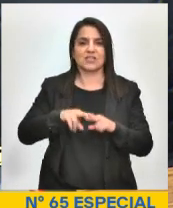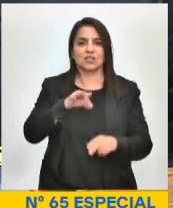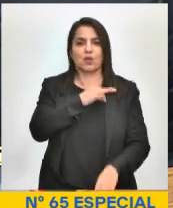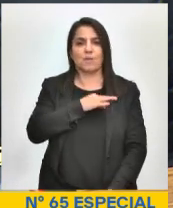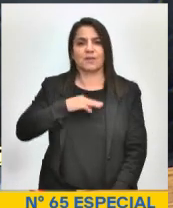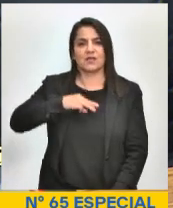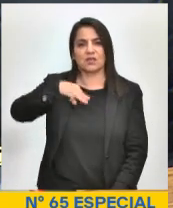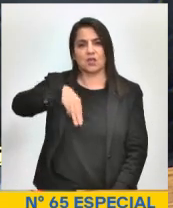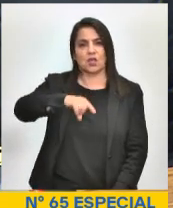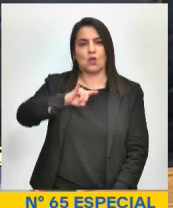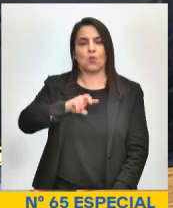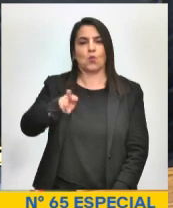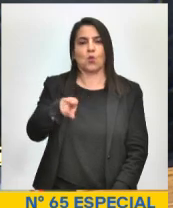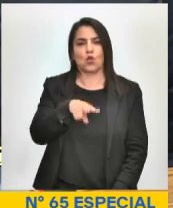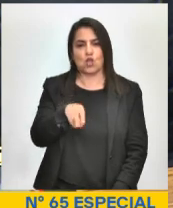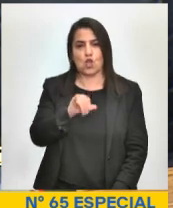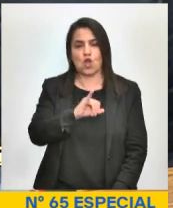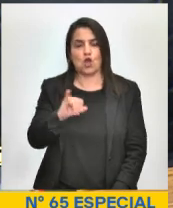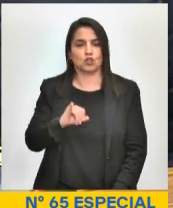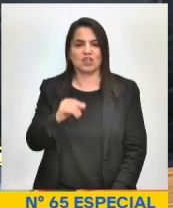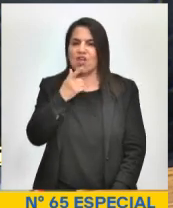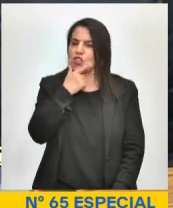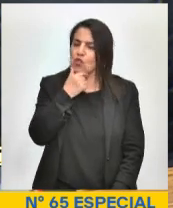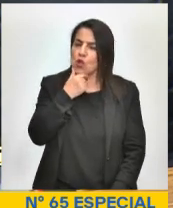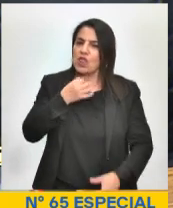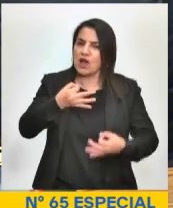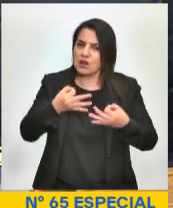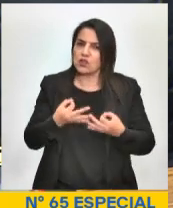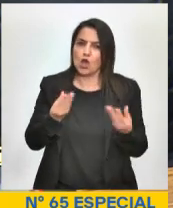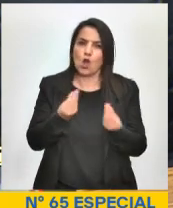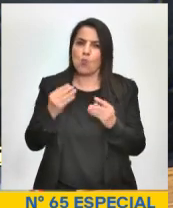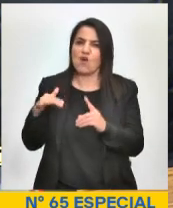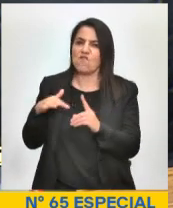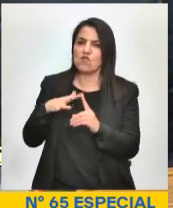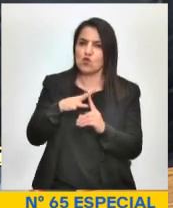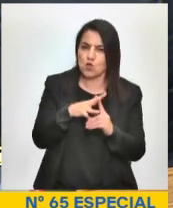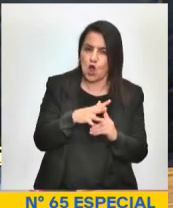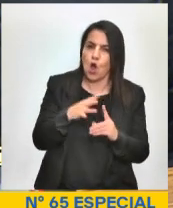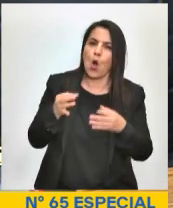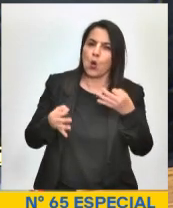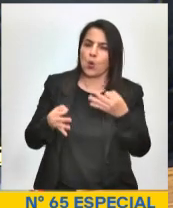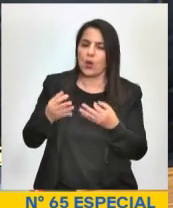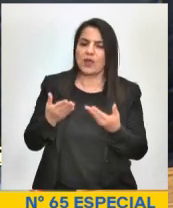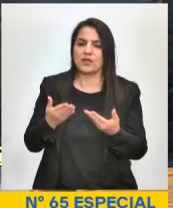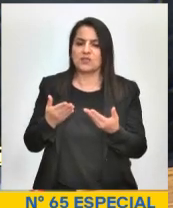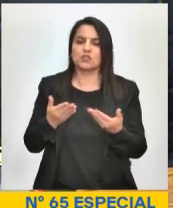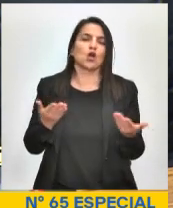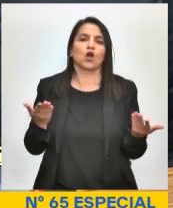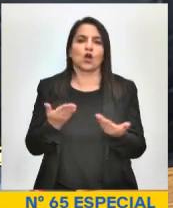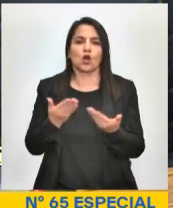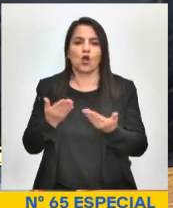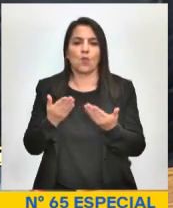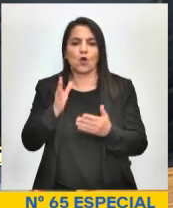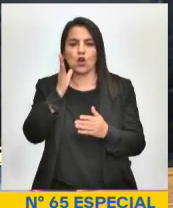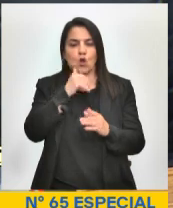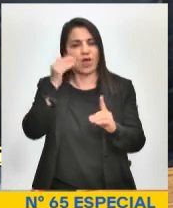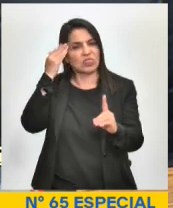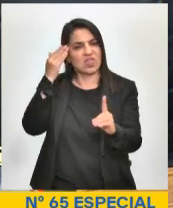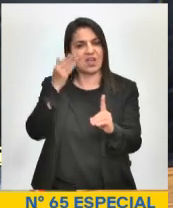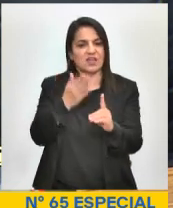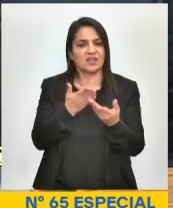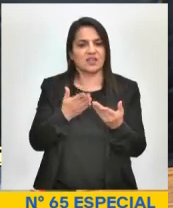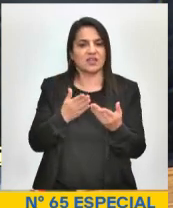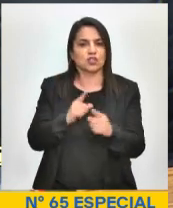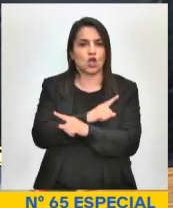dudas razonables sobre la influencia que pudo haber tenido en las decisiones del caso. Incluso si no existió la interferencia directa, el hecho de no